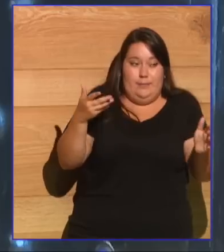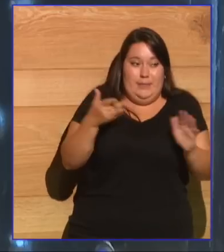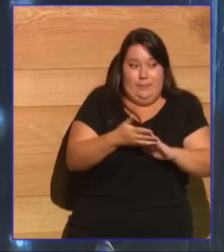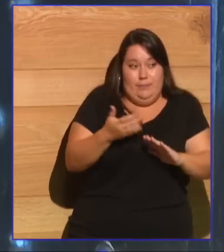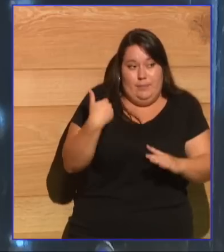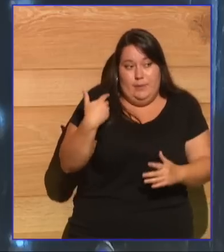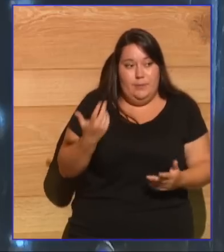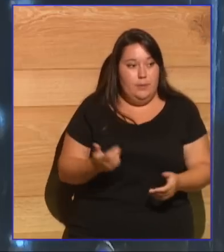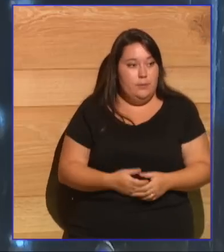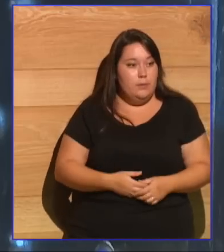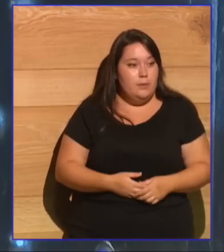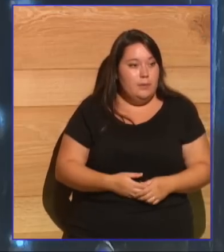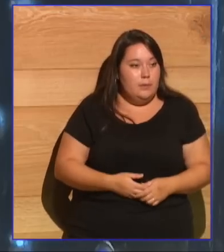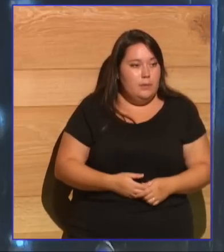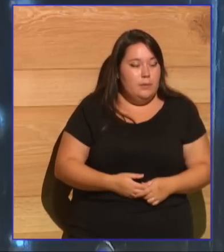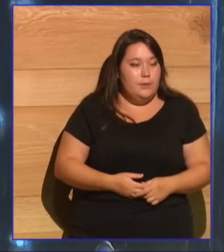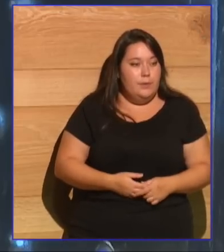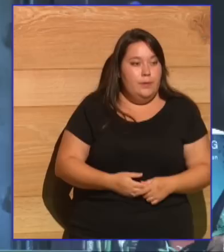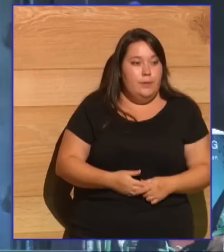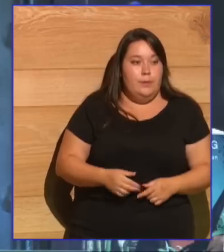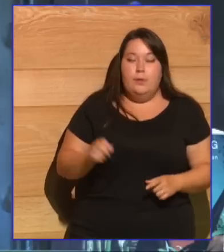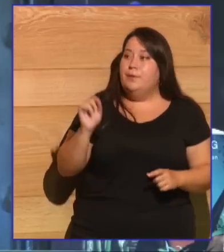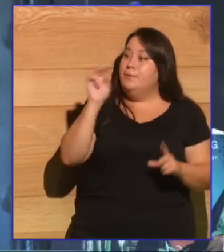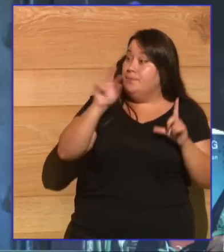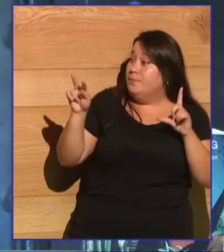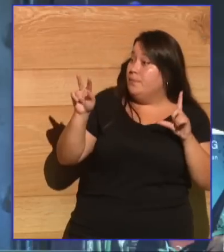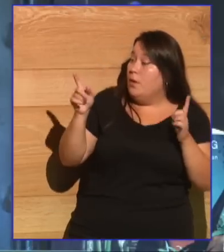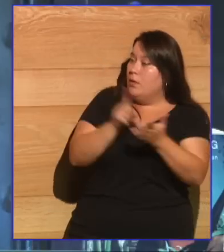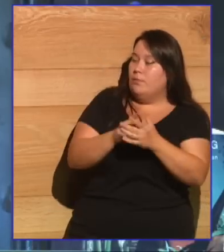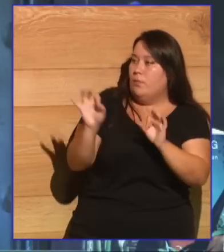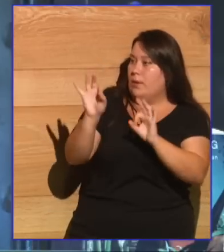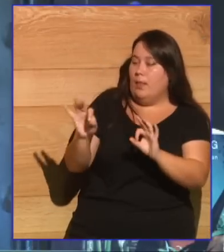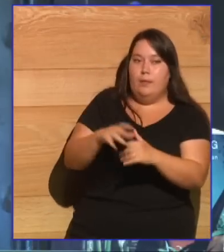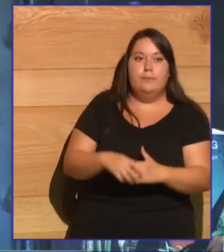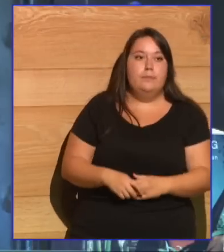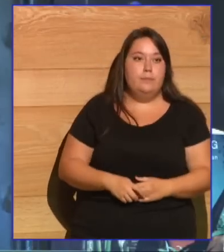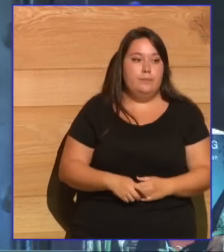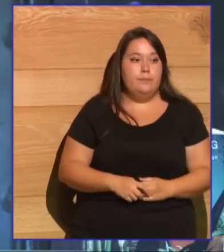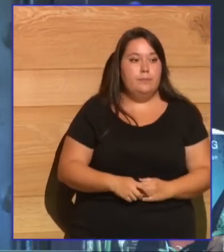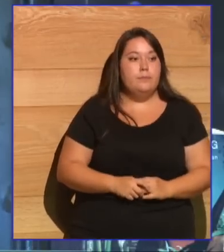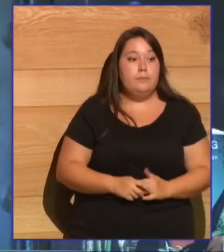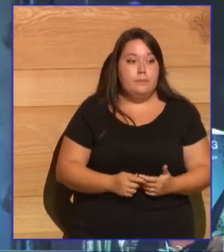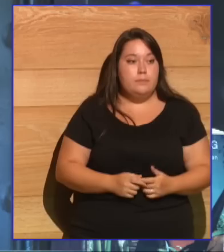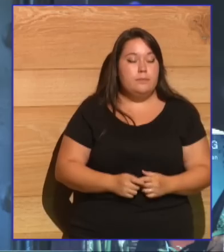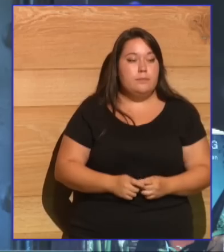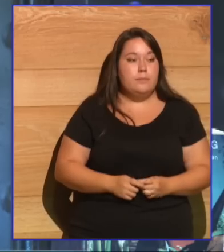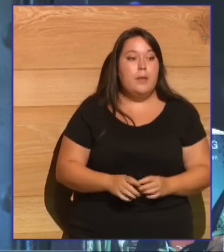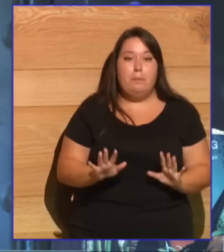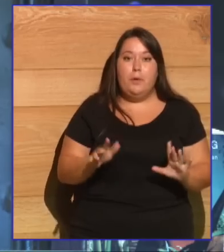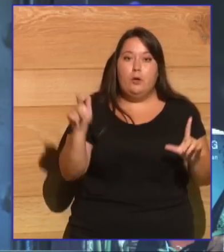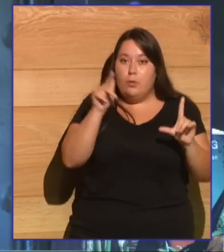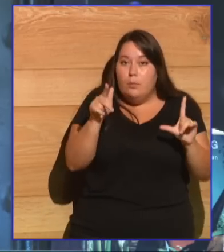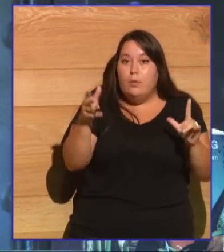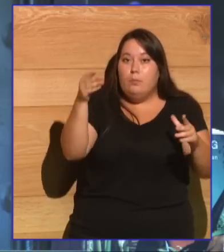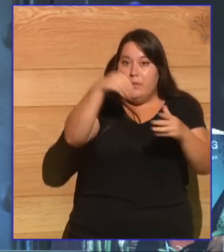chico de la máscara de fantasma y cuando vuelve a mirar ya no hay nadie eso es un clásico de halloween pero introduce en el plano